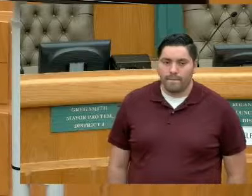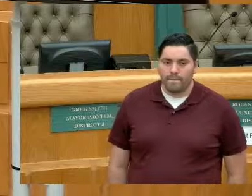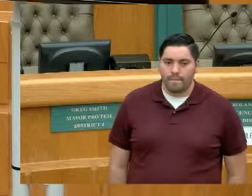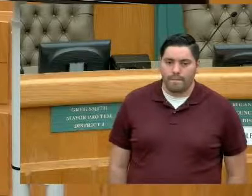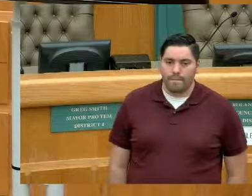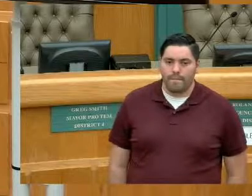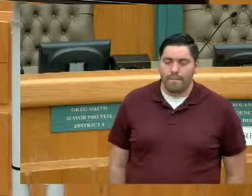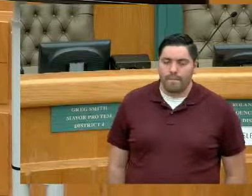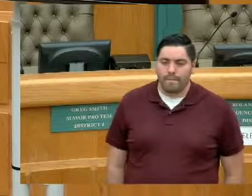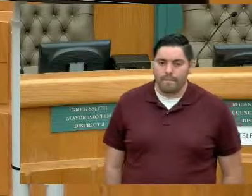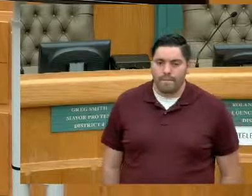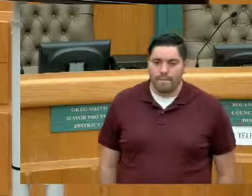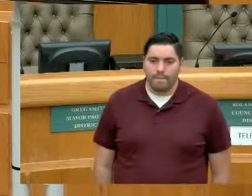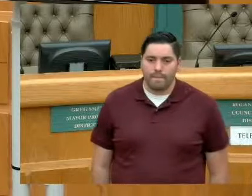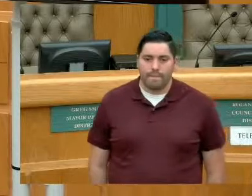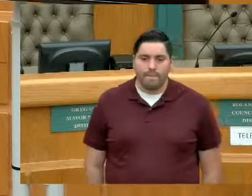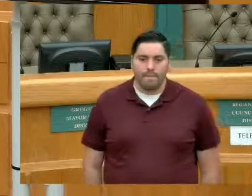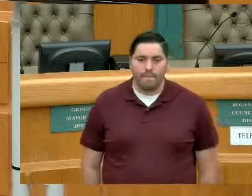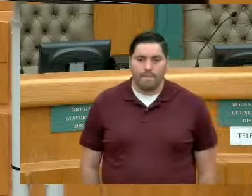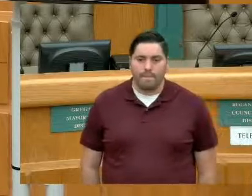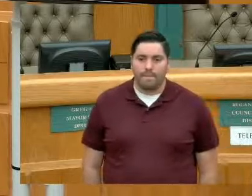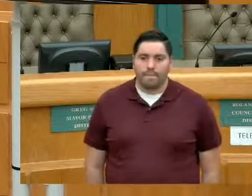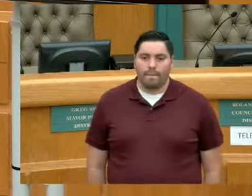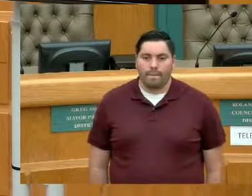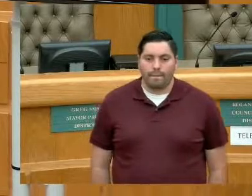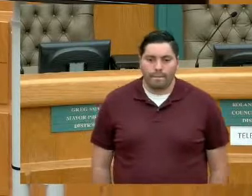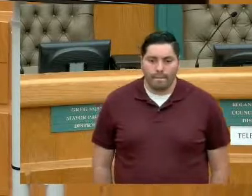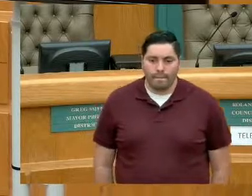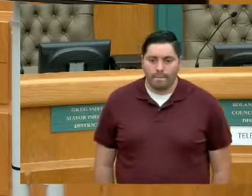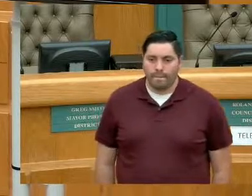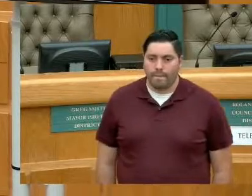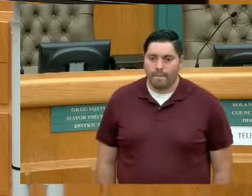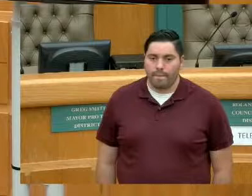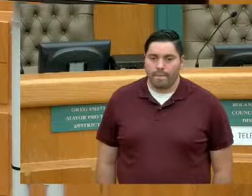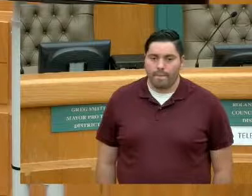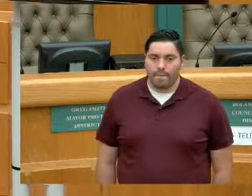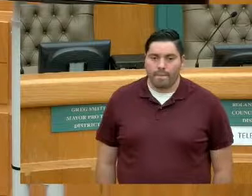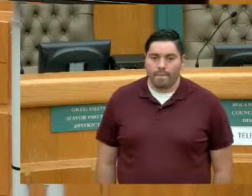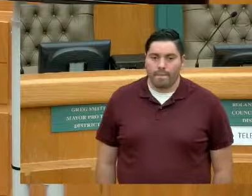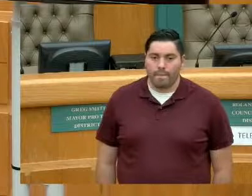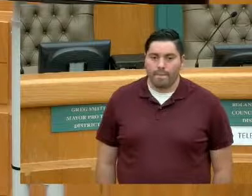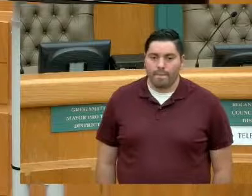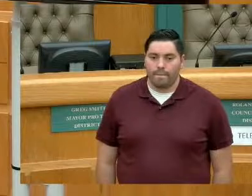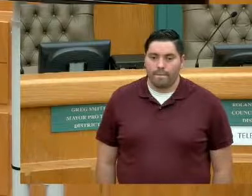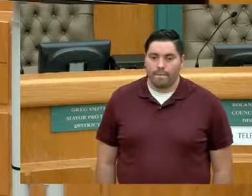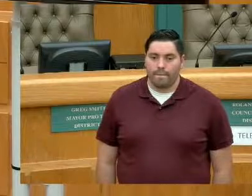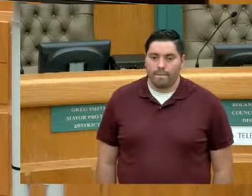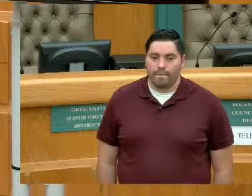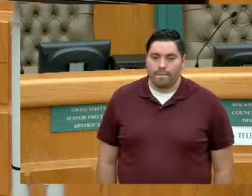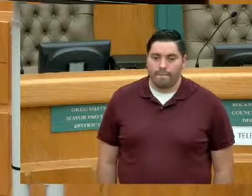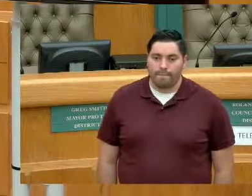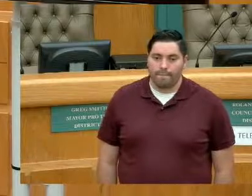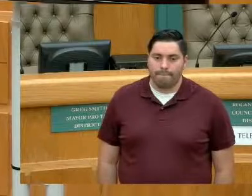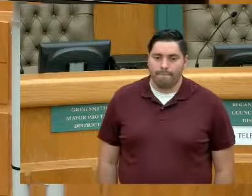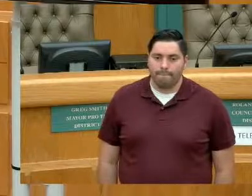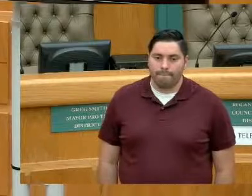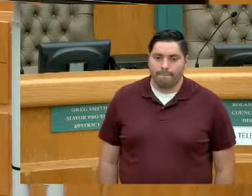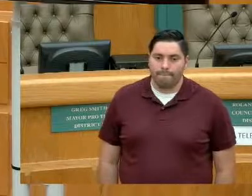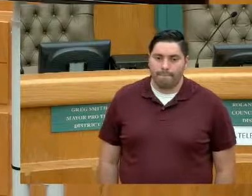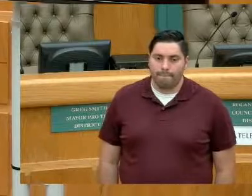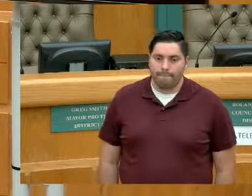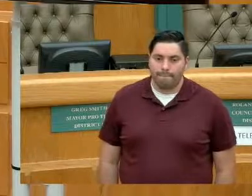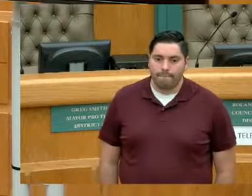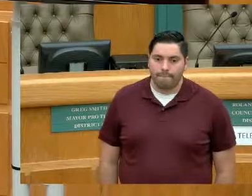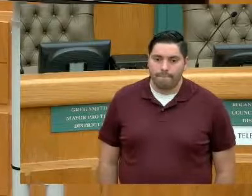del 25%, podrán ahora abrir al 50%. Los bares podrán tener el 50% de su capacidad siempre y cuando los